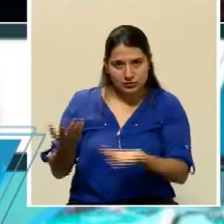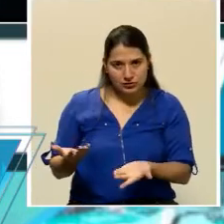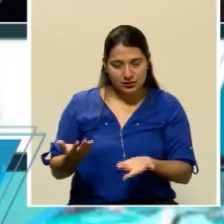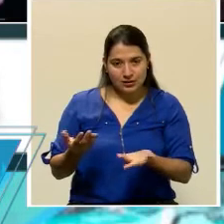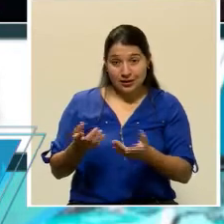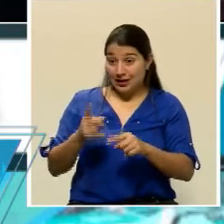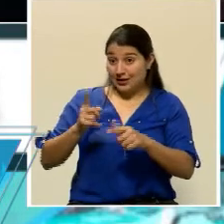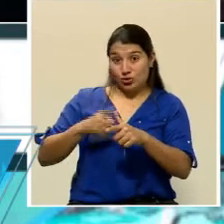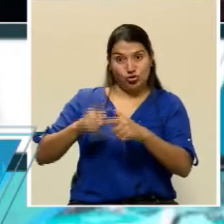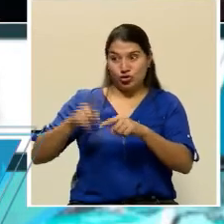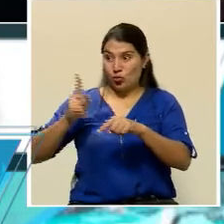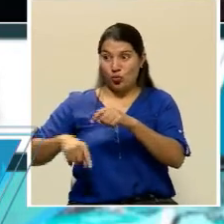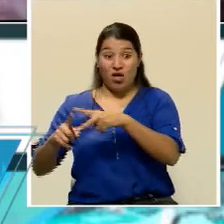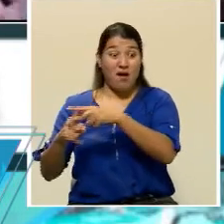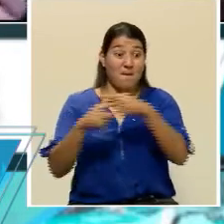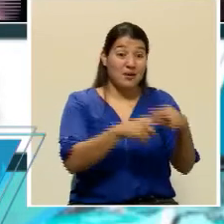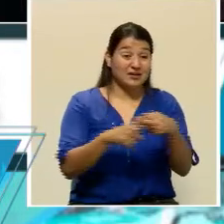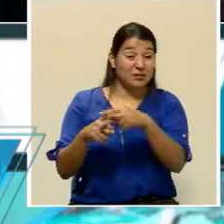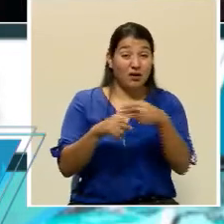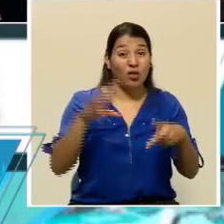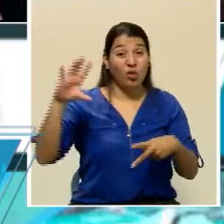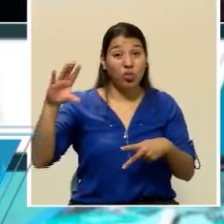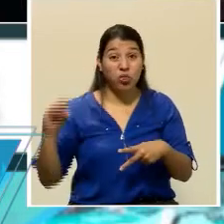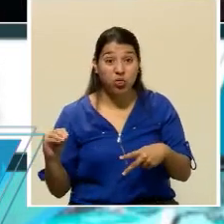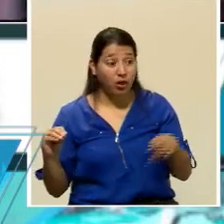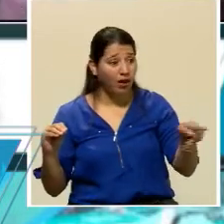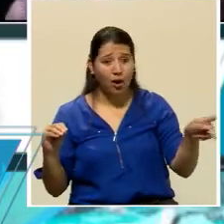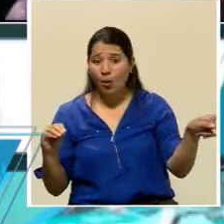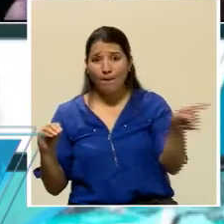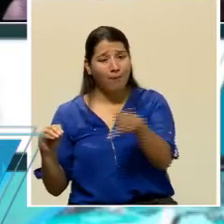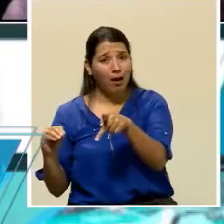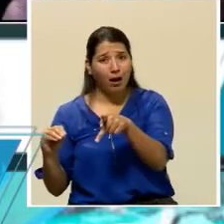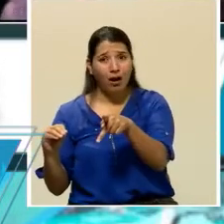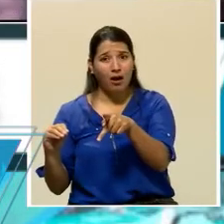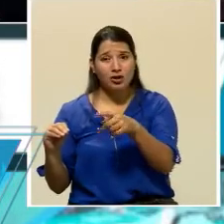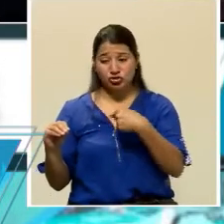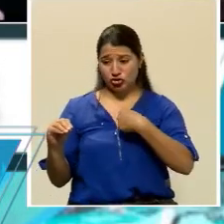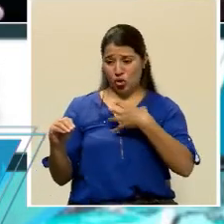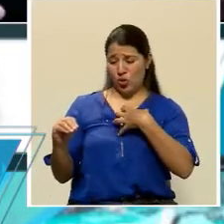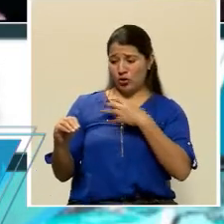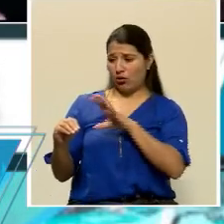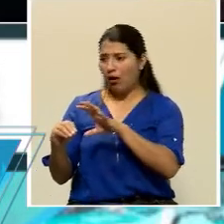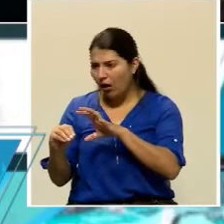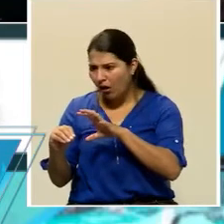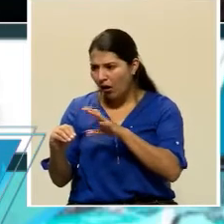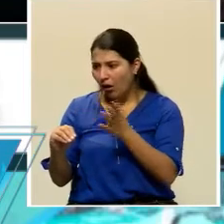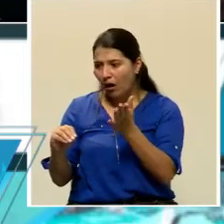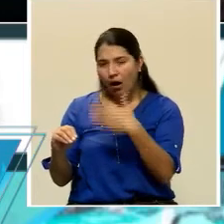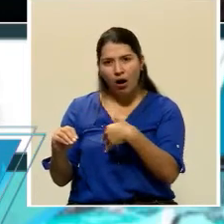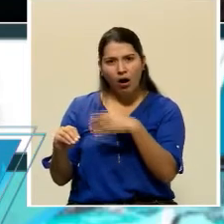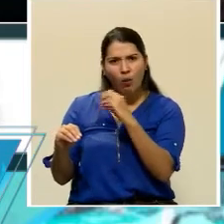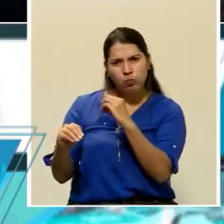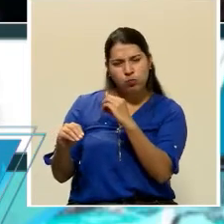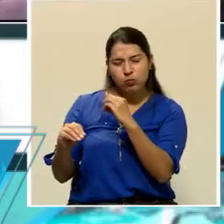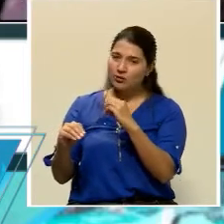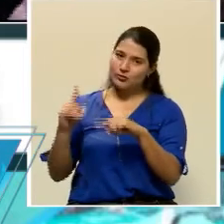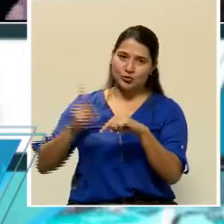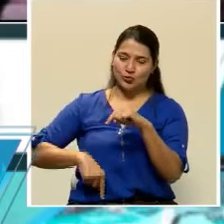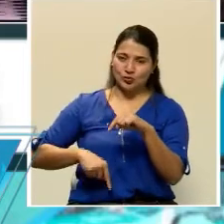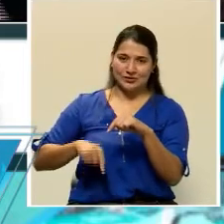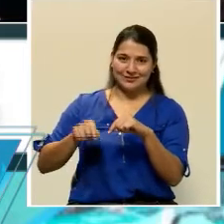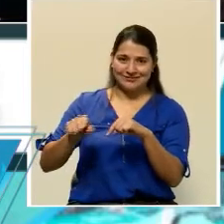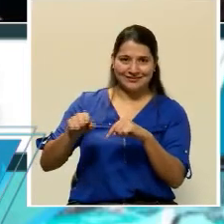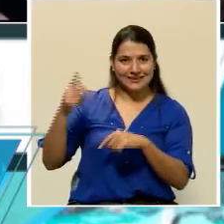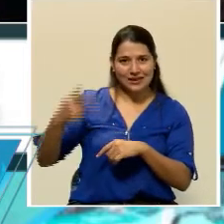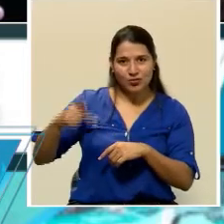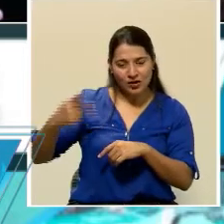avales que prepare el gobierno, y que inclusive si necesita fondeo a través de un préstamo internacional, que lo